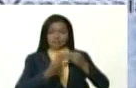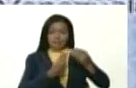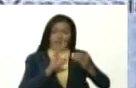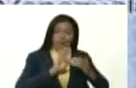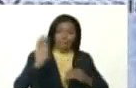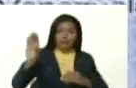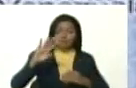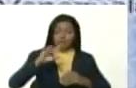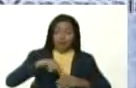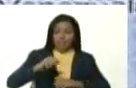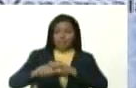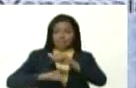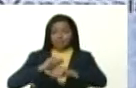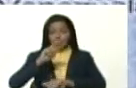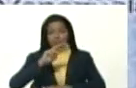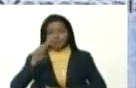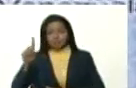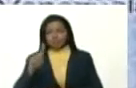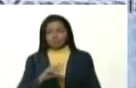siglo XXI. Eso es el